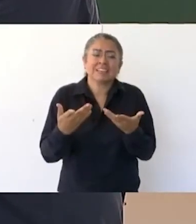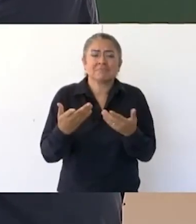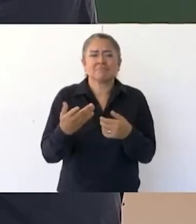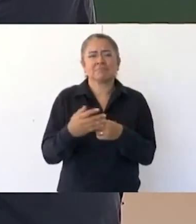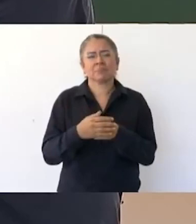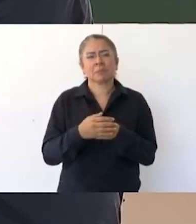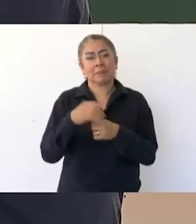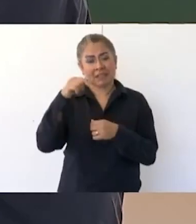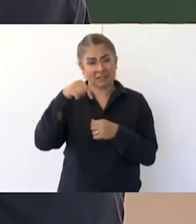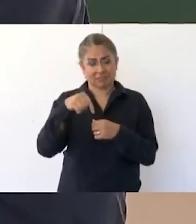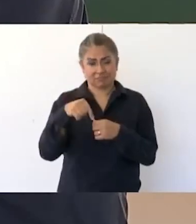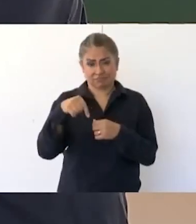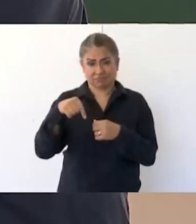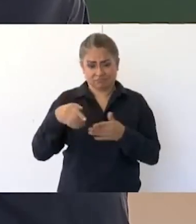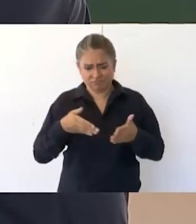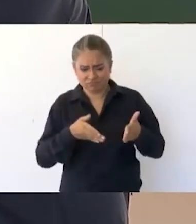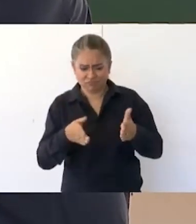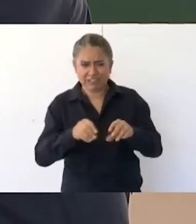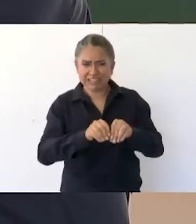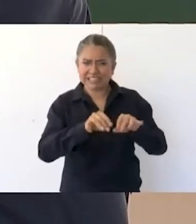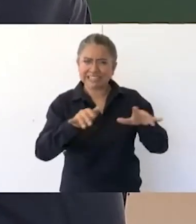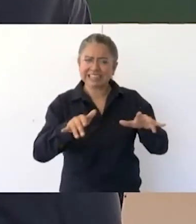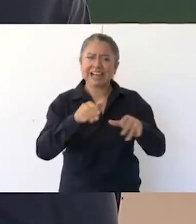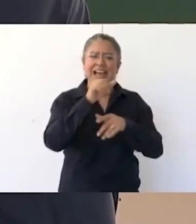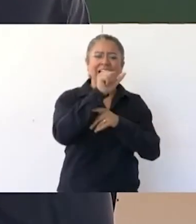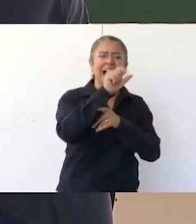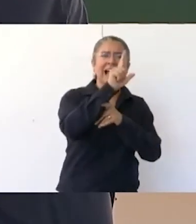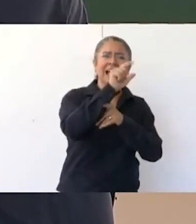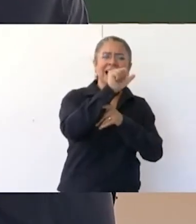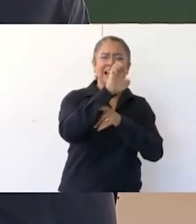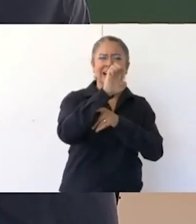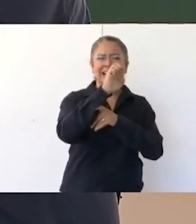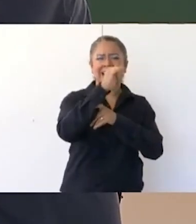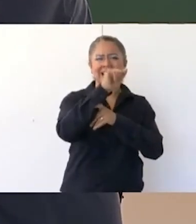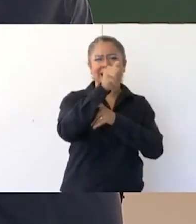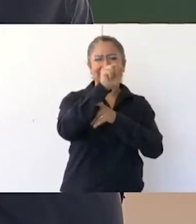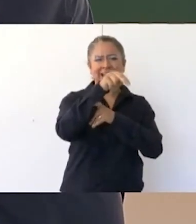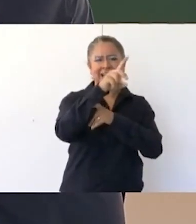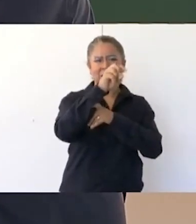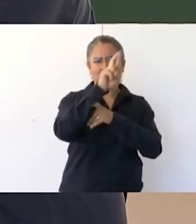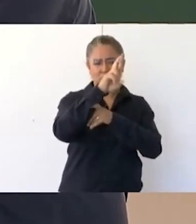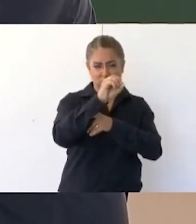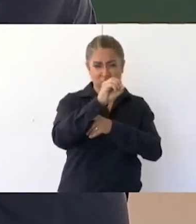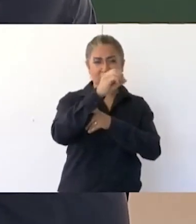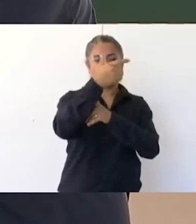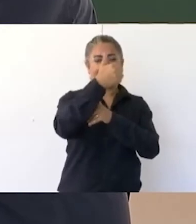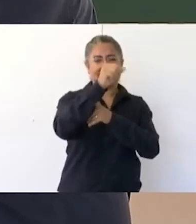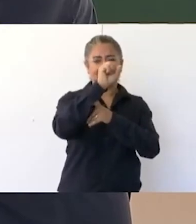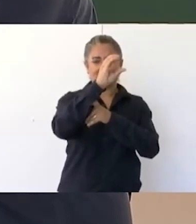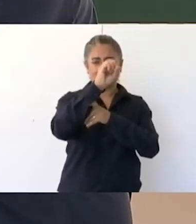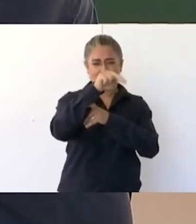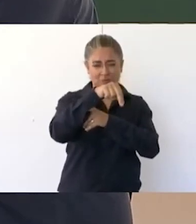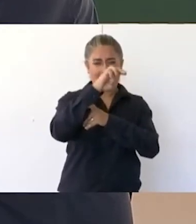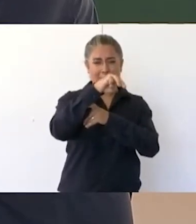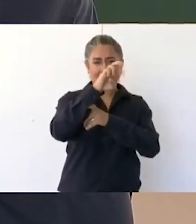este distrito de riego, Alejandro Gascón Mercado, va a